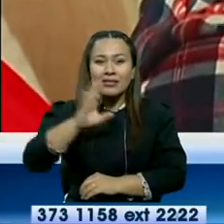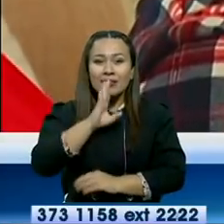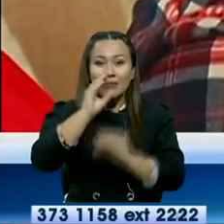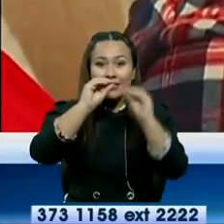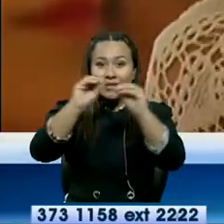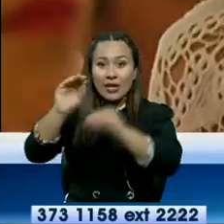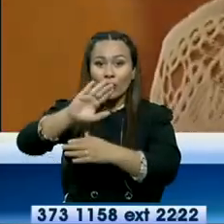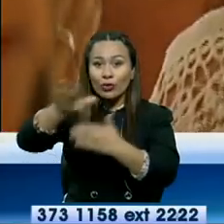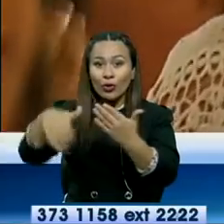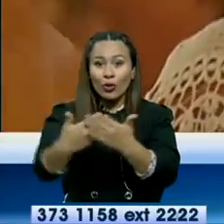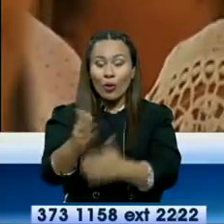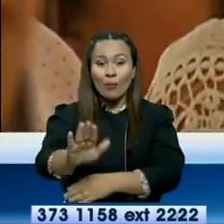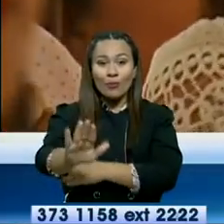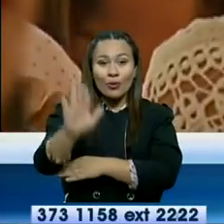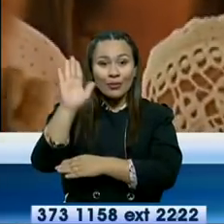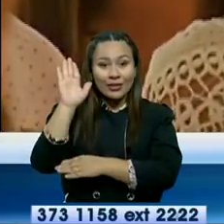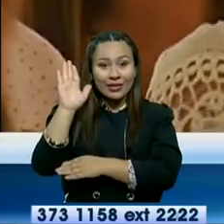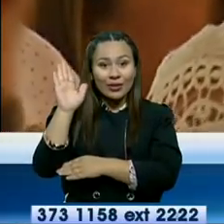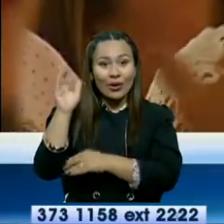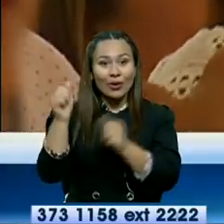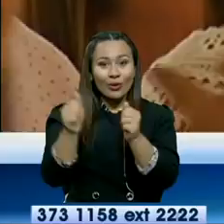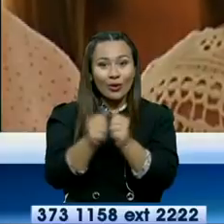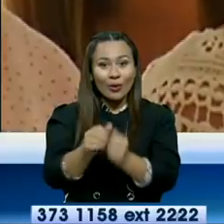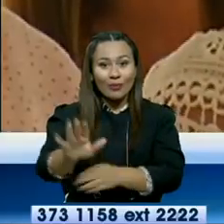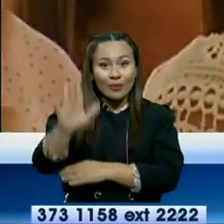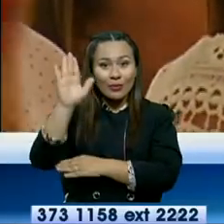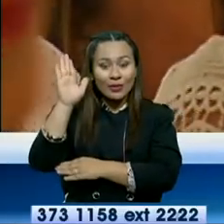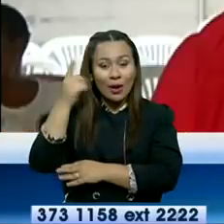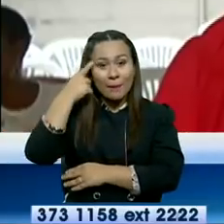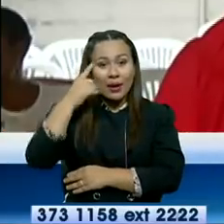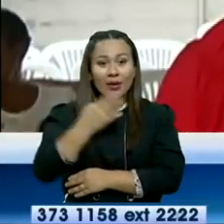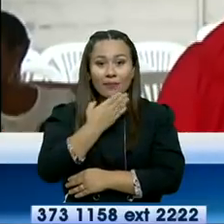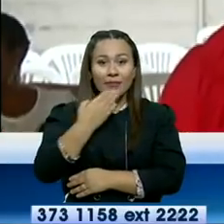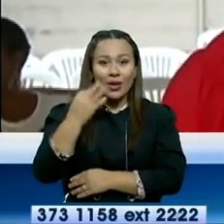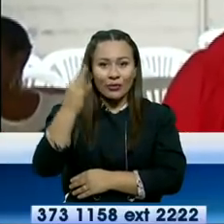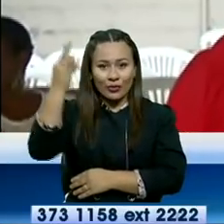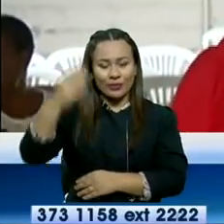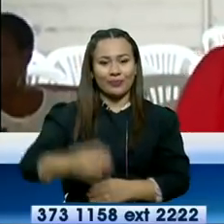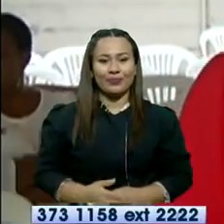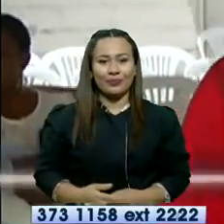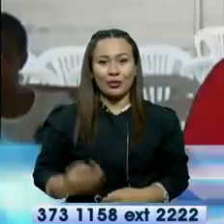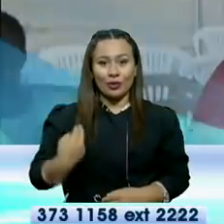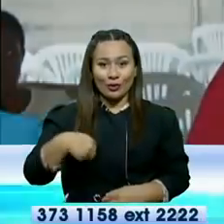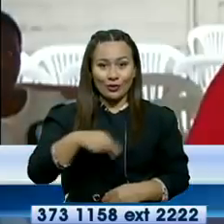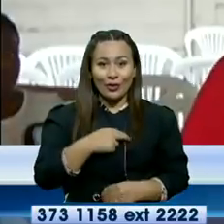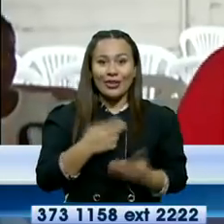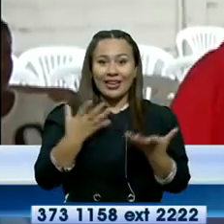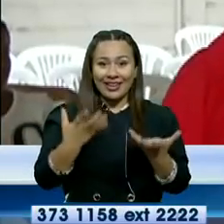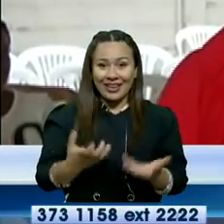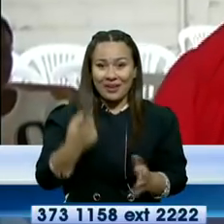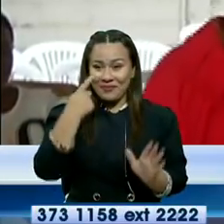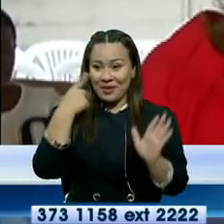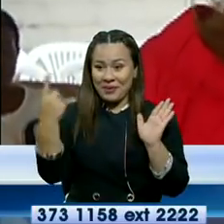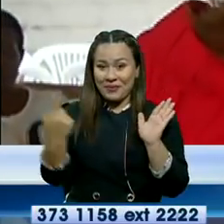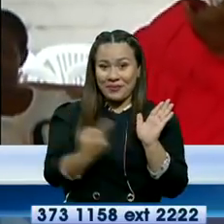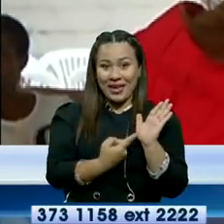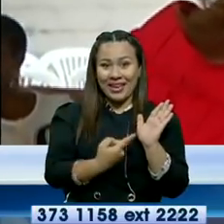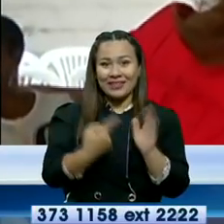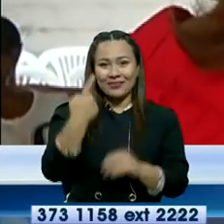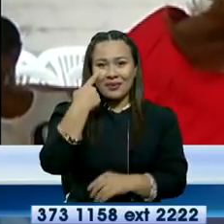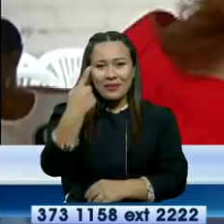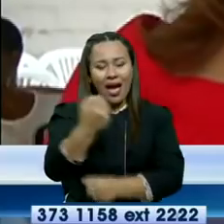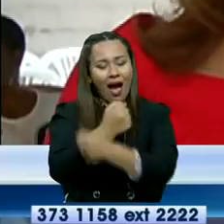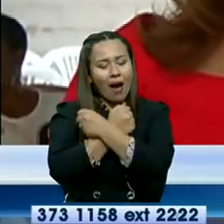con ustedes, comprometidos con ser aún mejores. Lo que nosotros proyectamos es lo que está reflejado en pantalla,